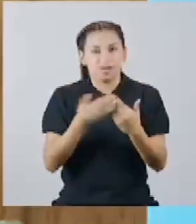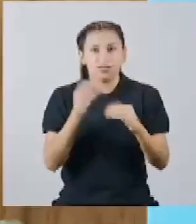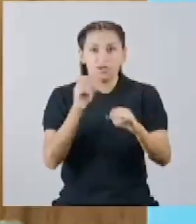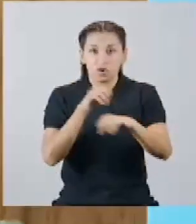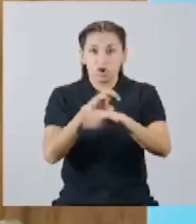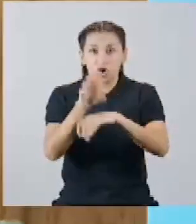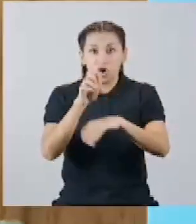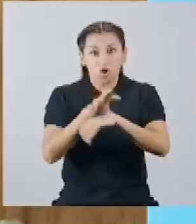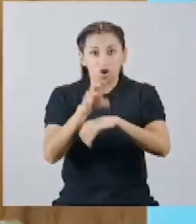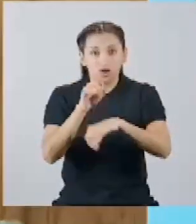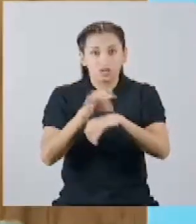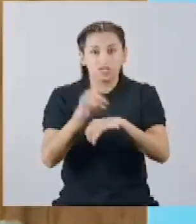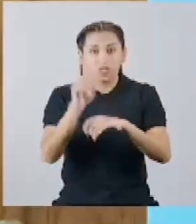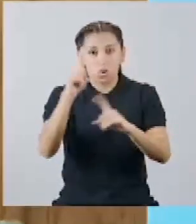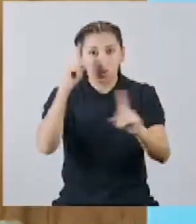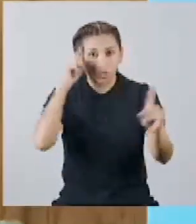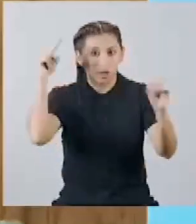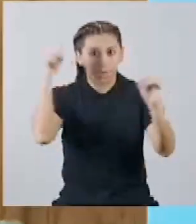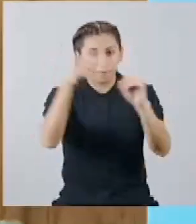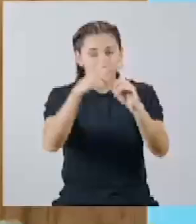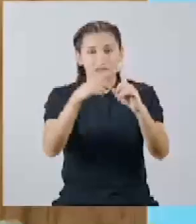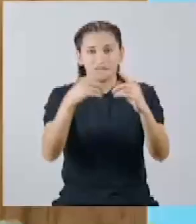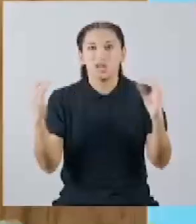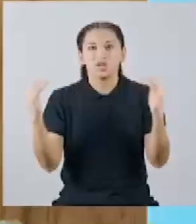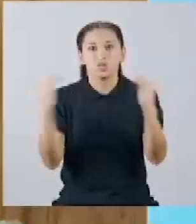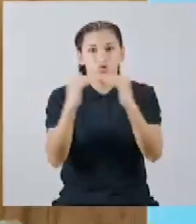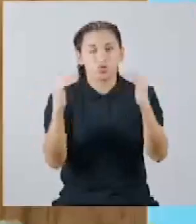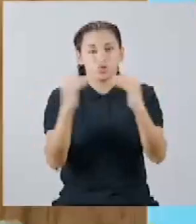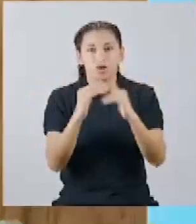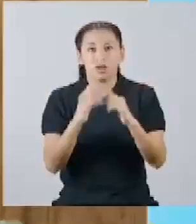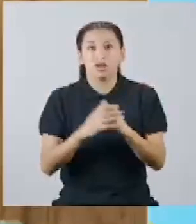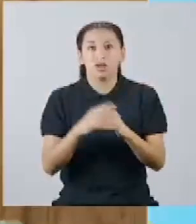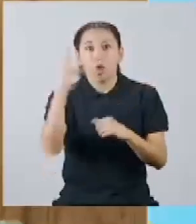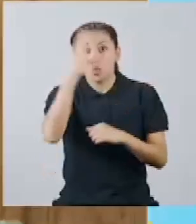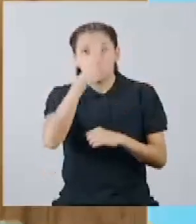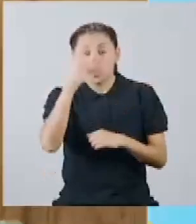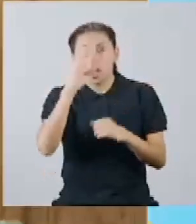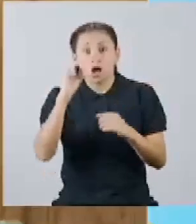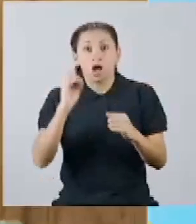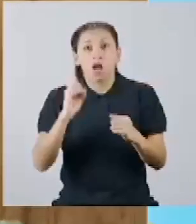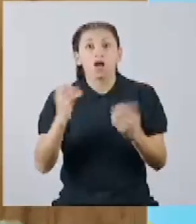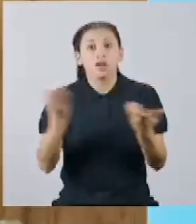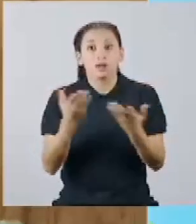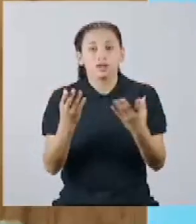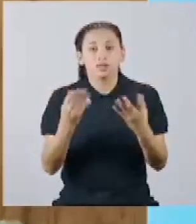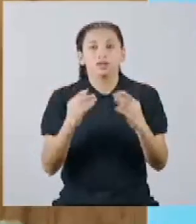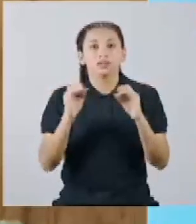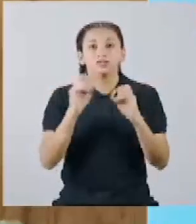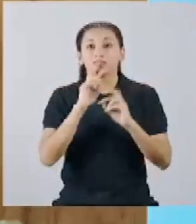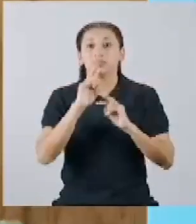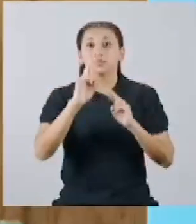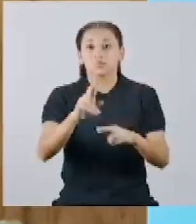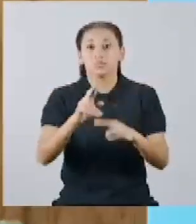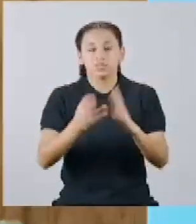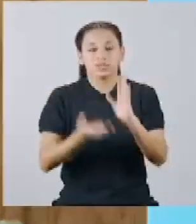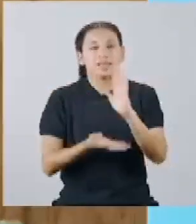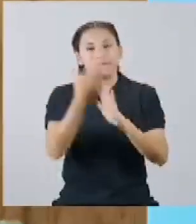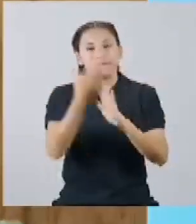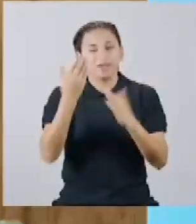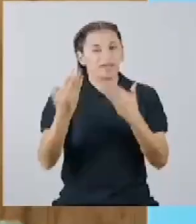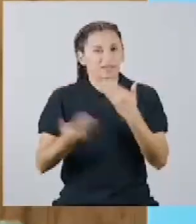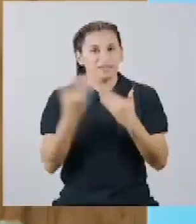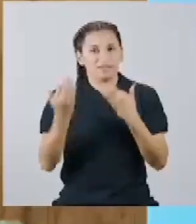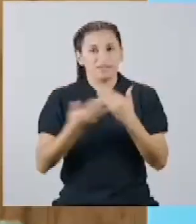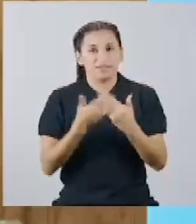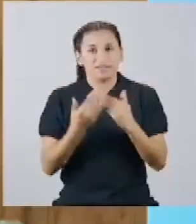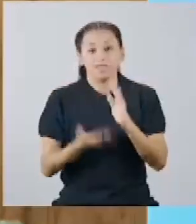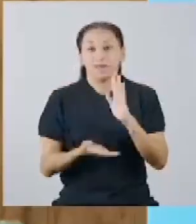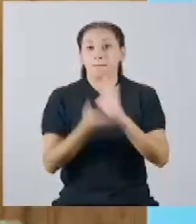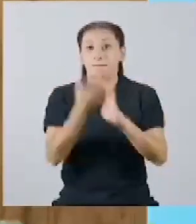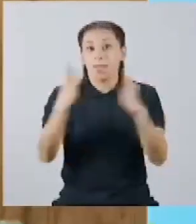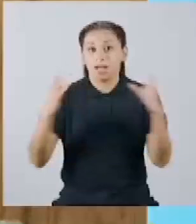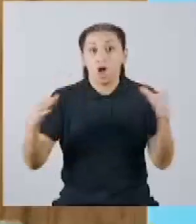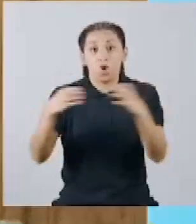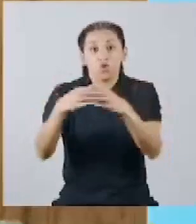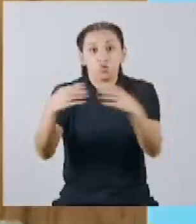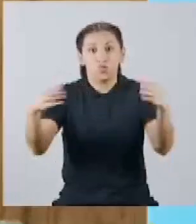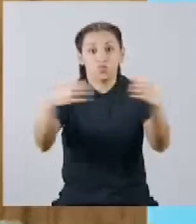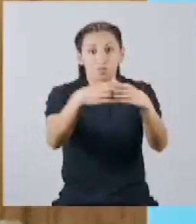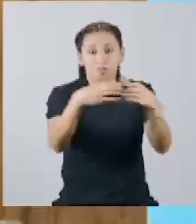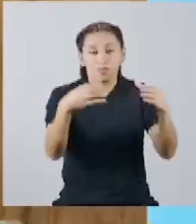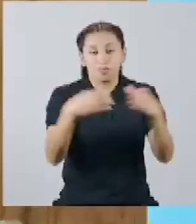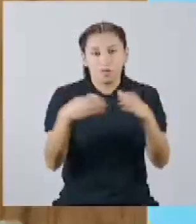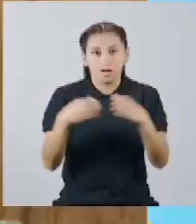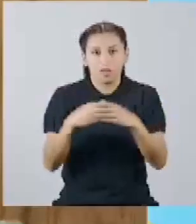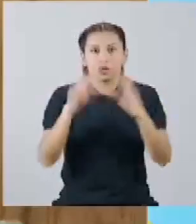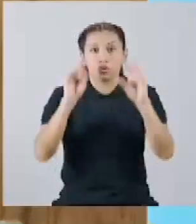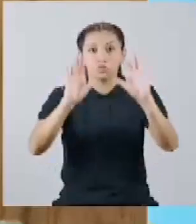orientado a una meta común. Se observan las respuestas coincidentes más frecuentes. Las vas agrupando según su